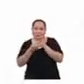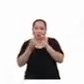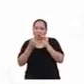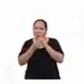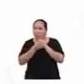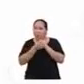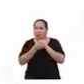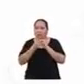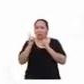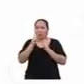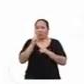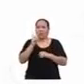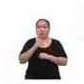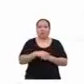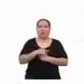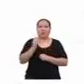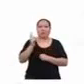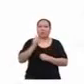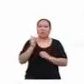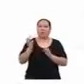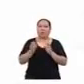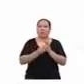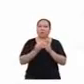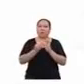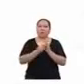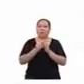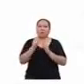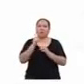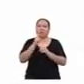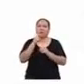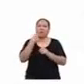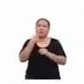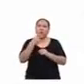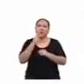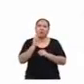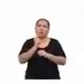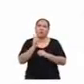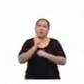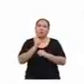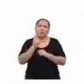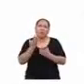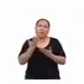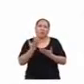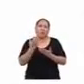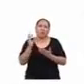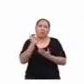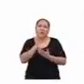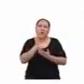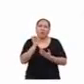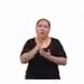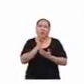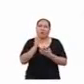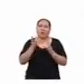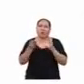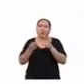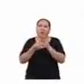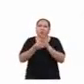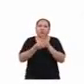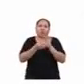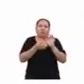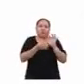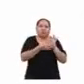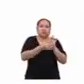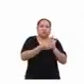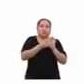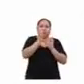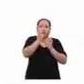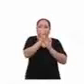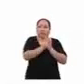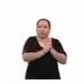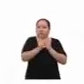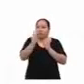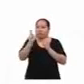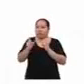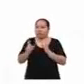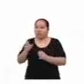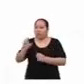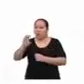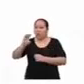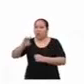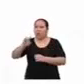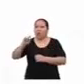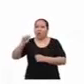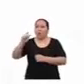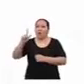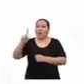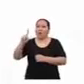fueran más valores para esa variable y no solo dos. No tiene sentido hallar la frecuencia acumulada cuando la variable es cualitativa